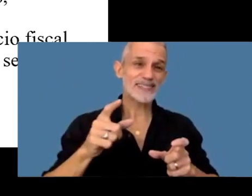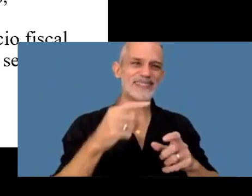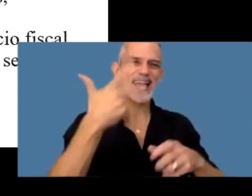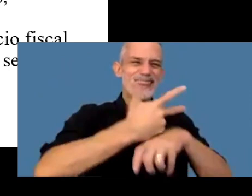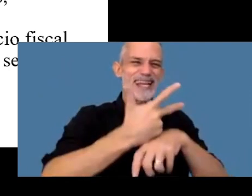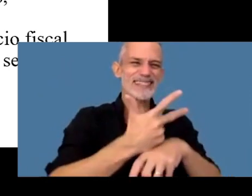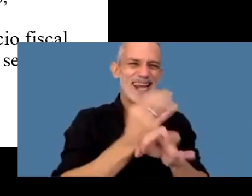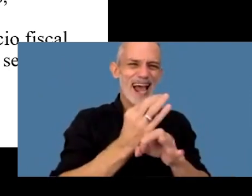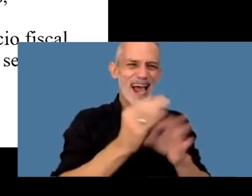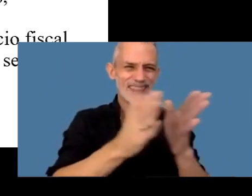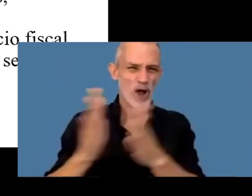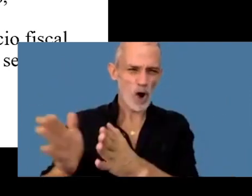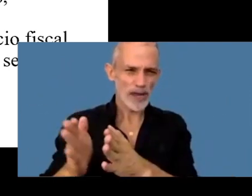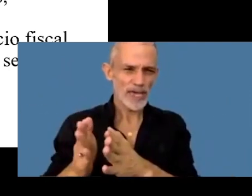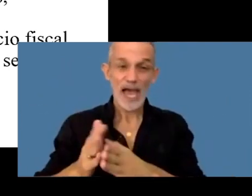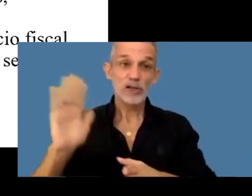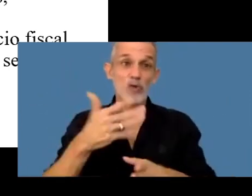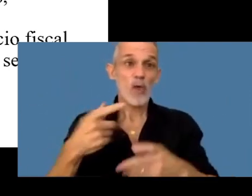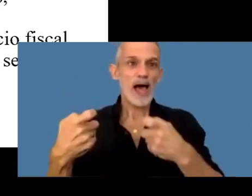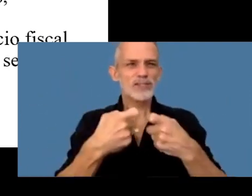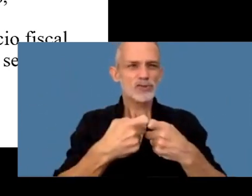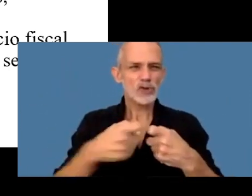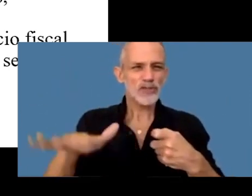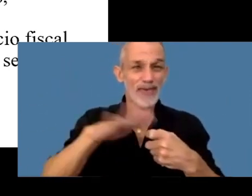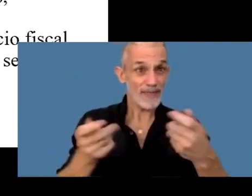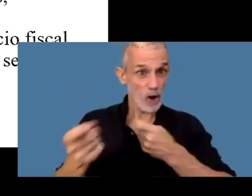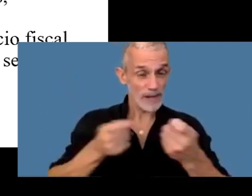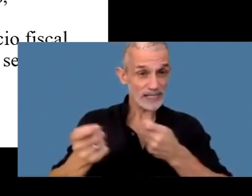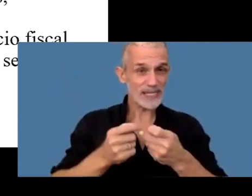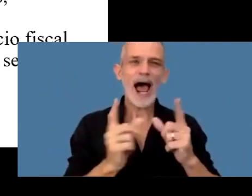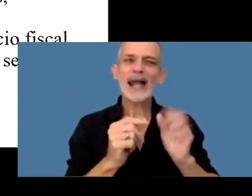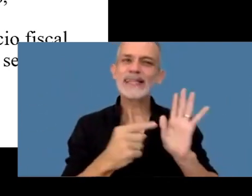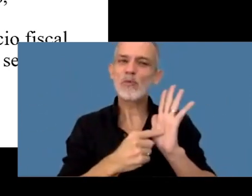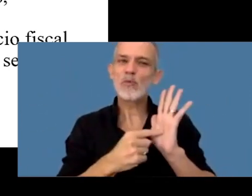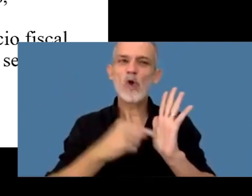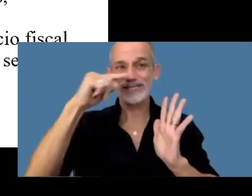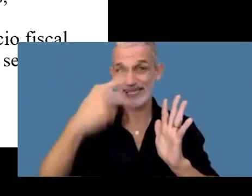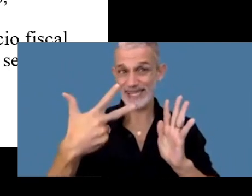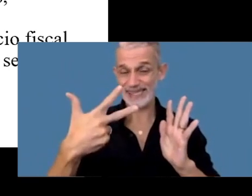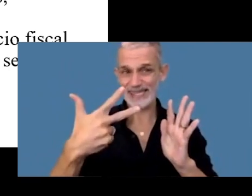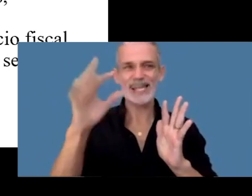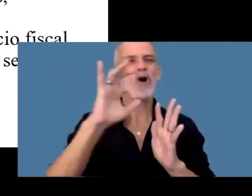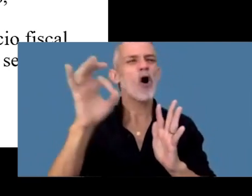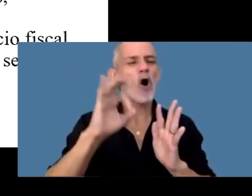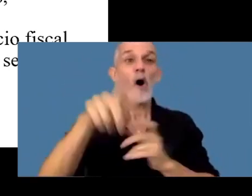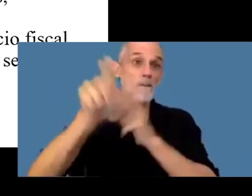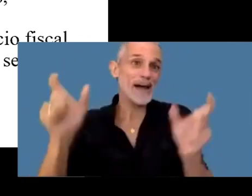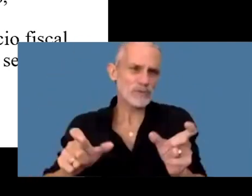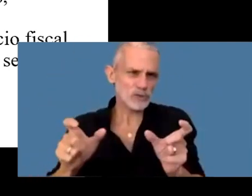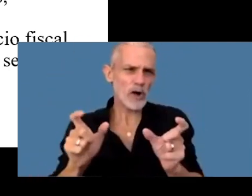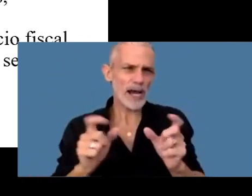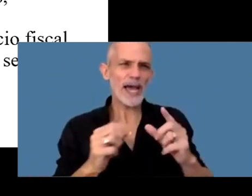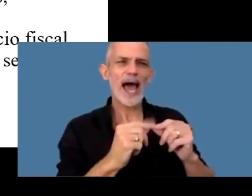donde toda sociedad comercial del artículo 73 o los sujetos que implica el 73 de la